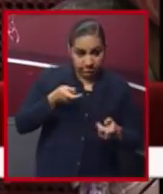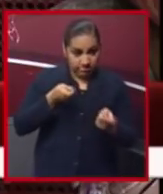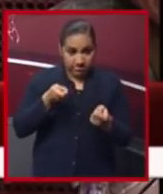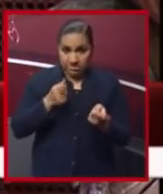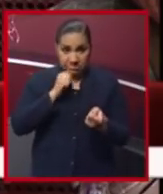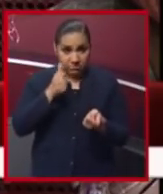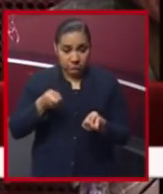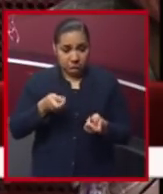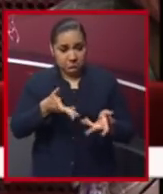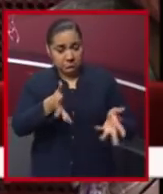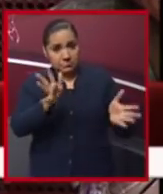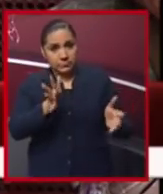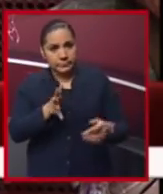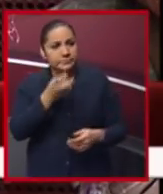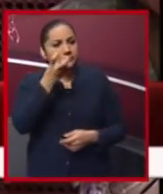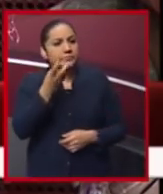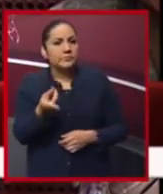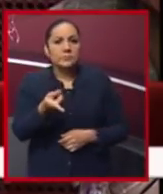ese Estado,